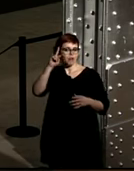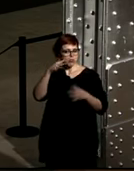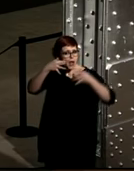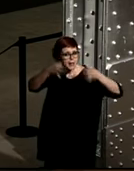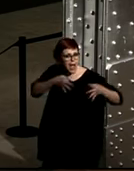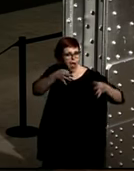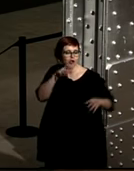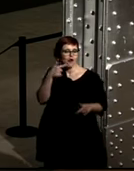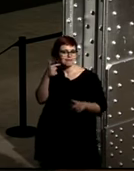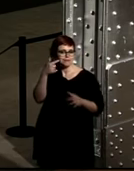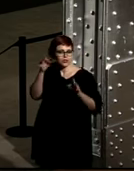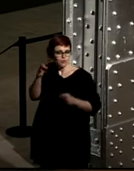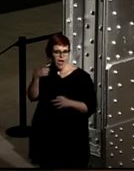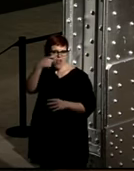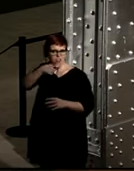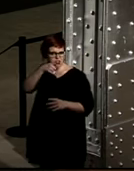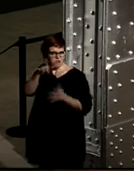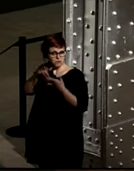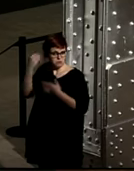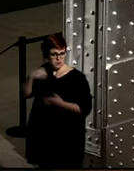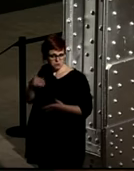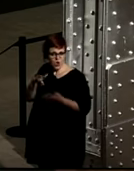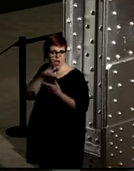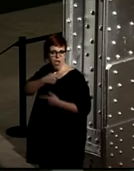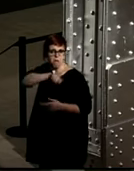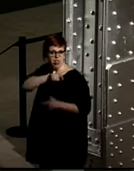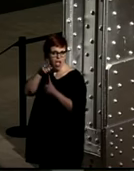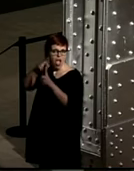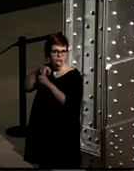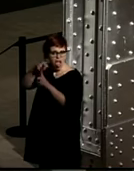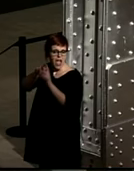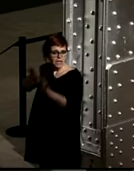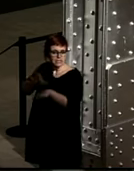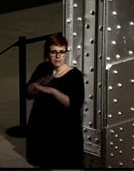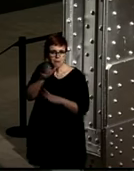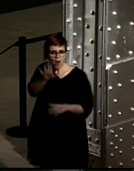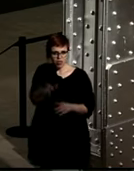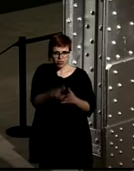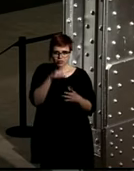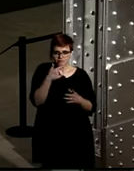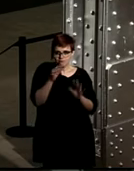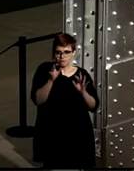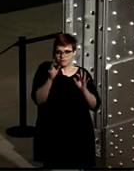¿hay alguna razón o por qué? No sé si tenéis una teoría o algo.